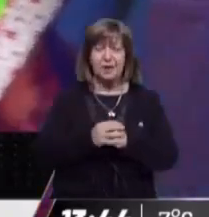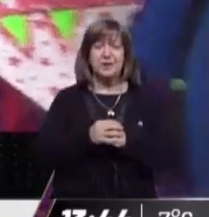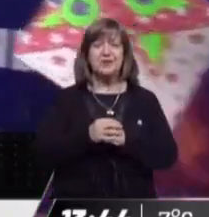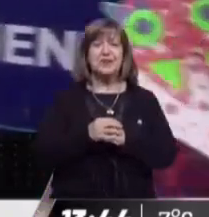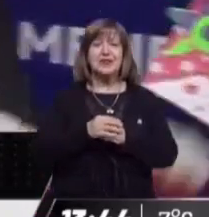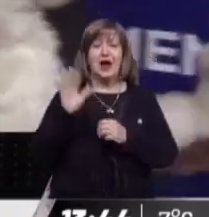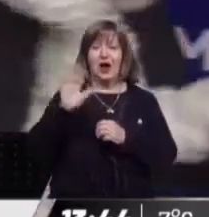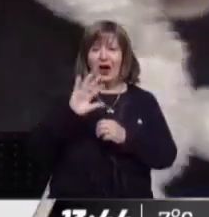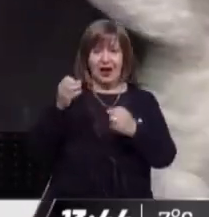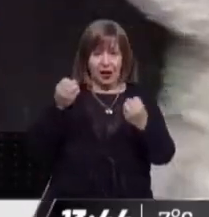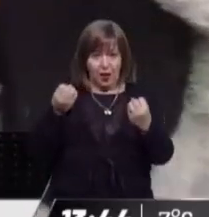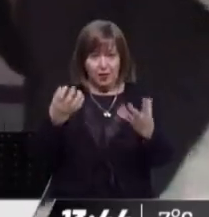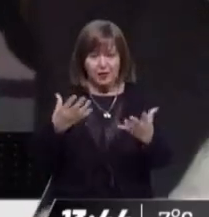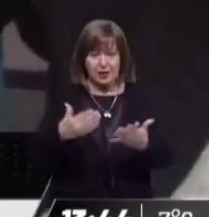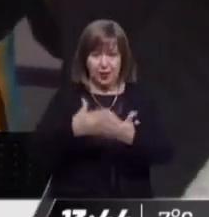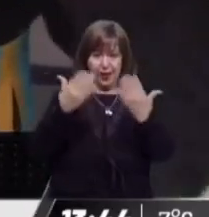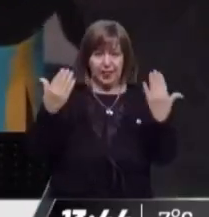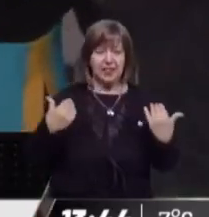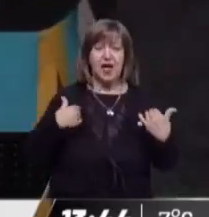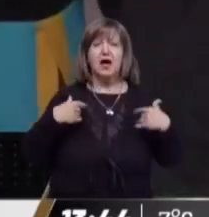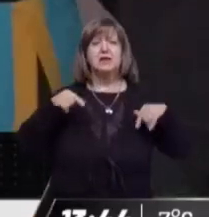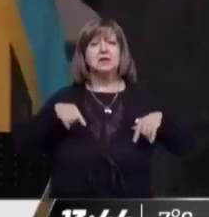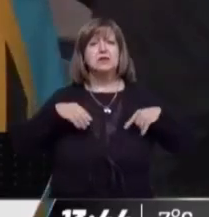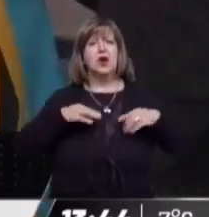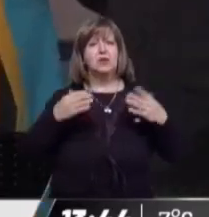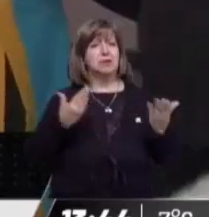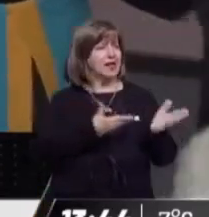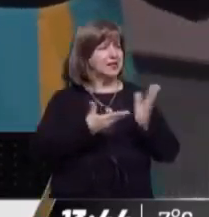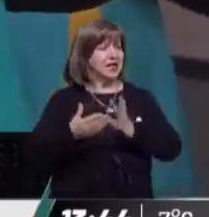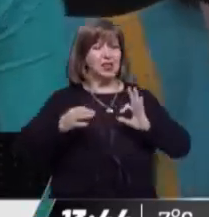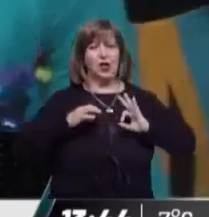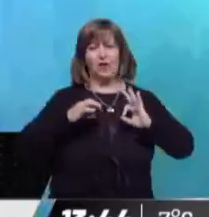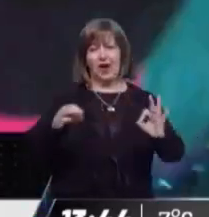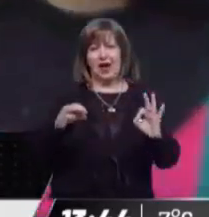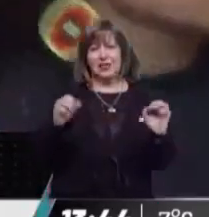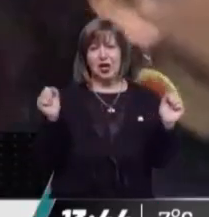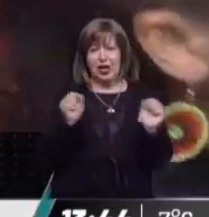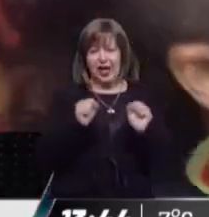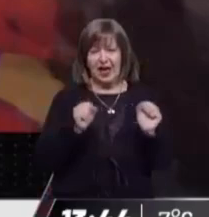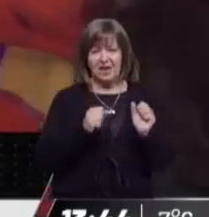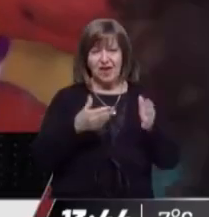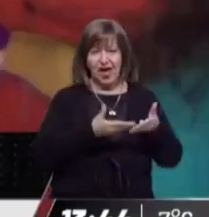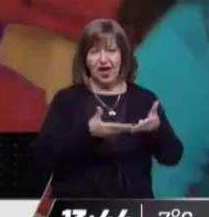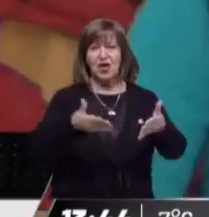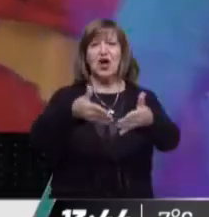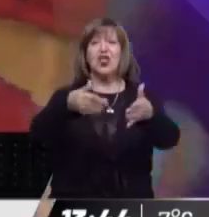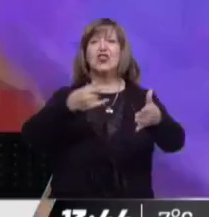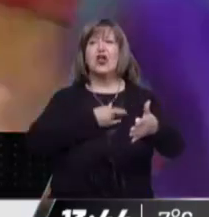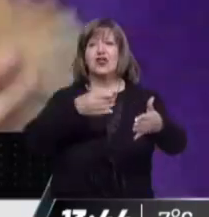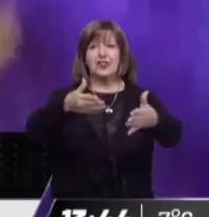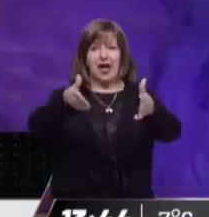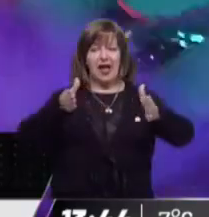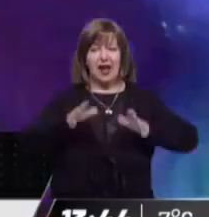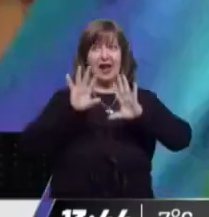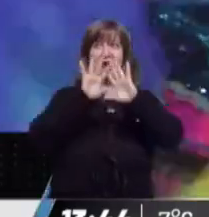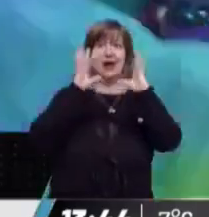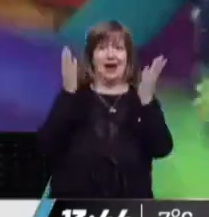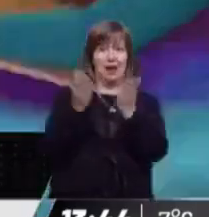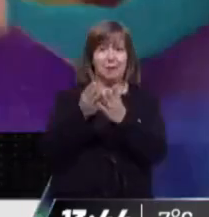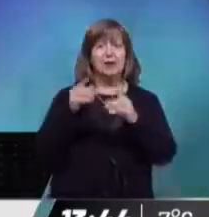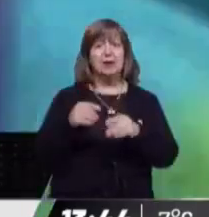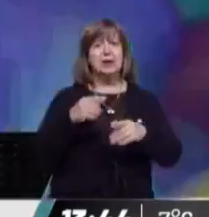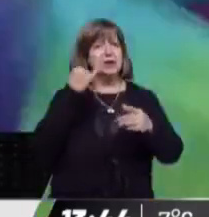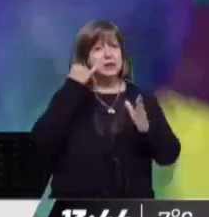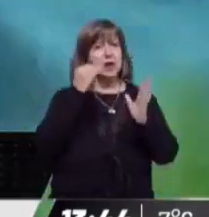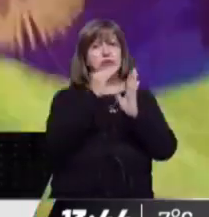Bueno, muy contentos presentando Vacaciones de Invierno aquí en el Centro Cultural Julio Le Parc. Vamos a tener programación en